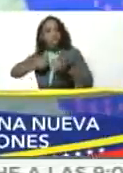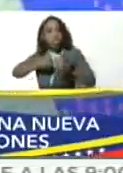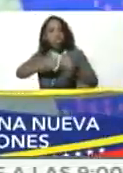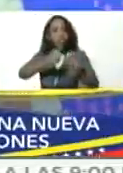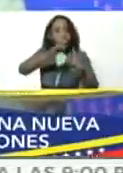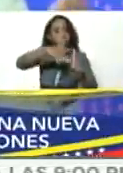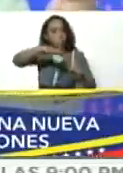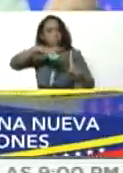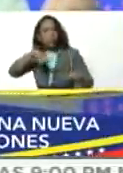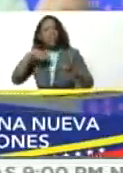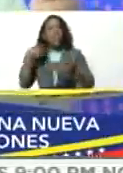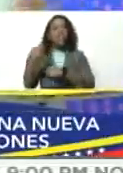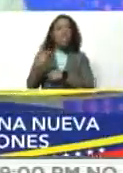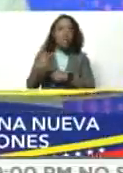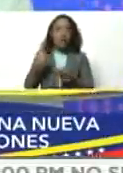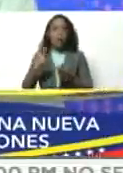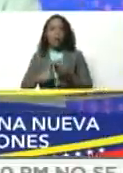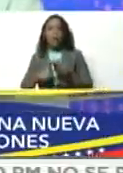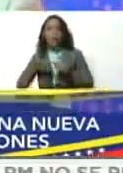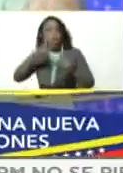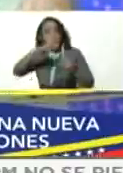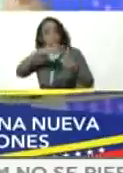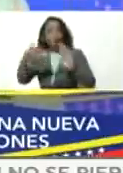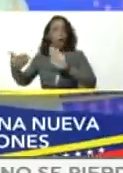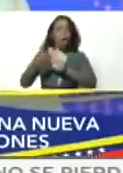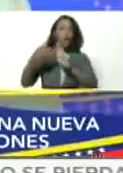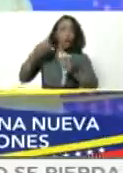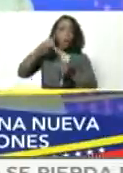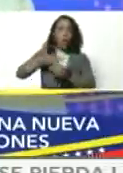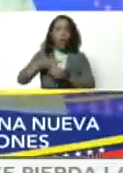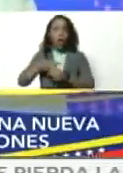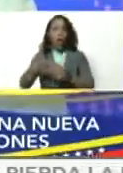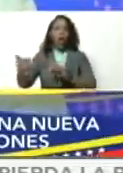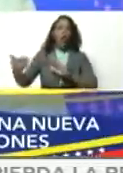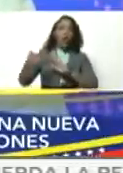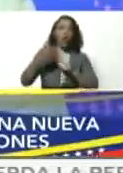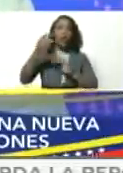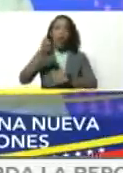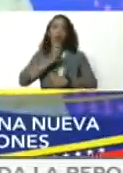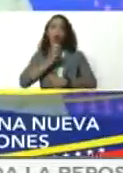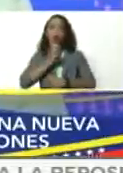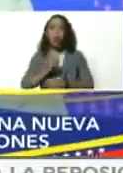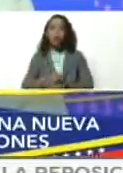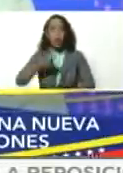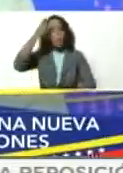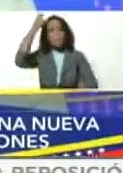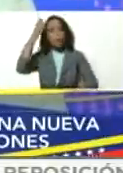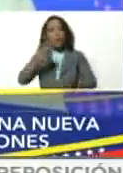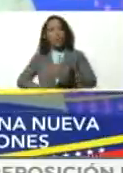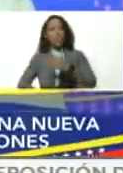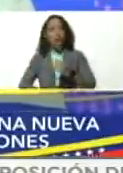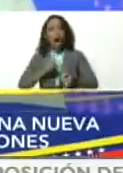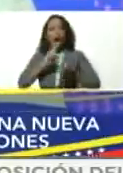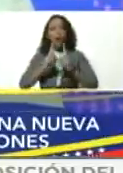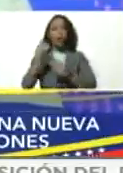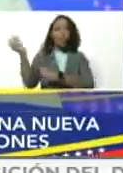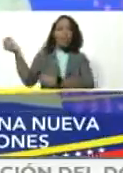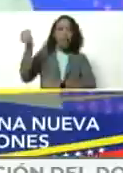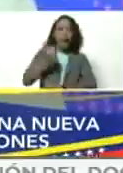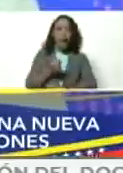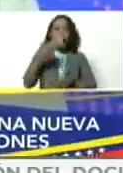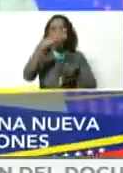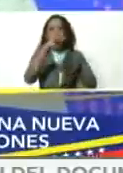financiera. Persecución contra el petróleo, contra el oro. Prohibición de traer